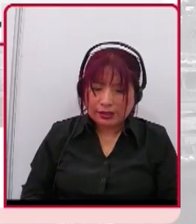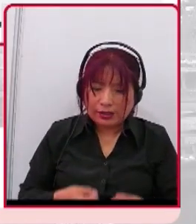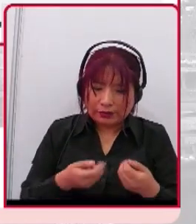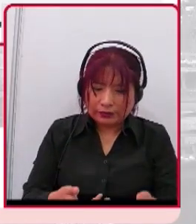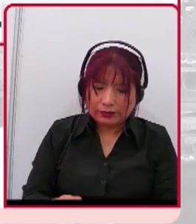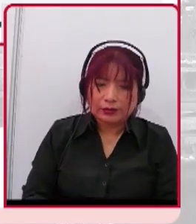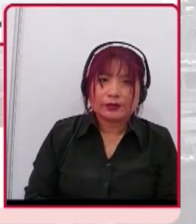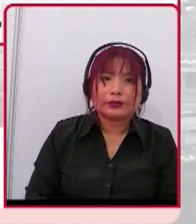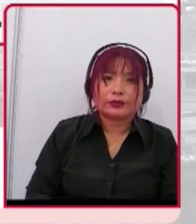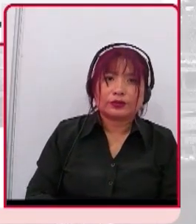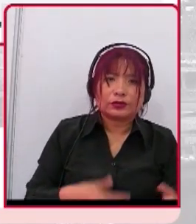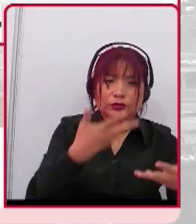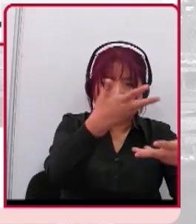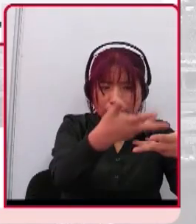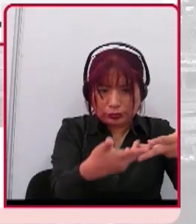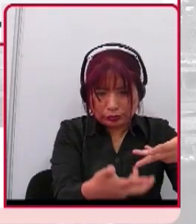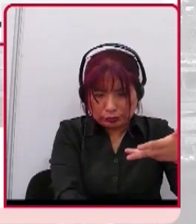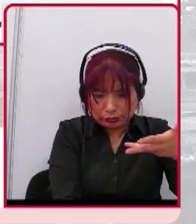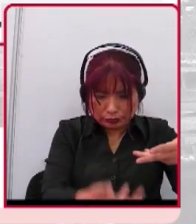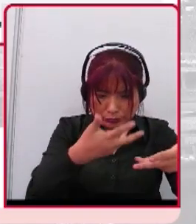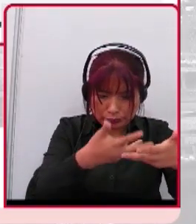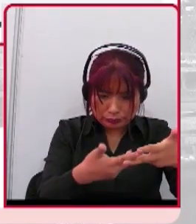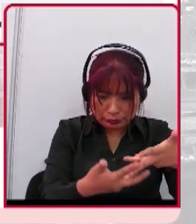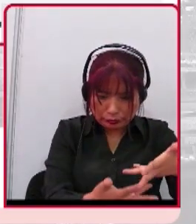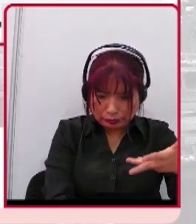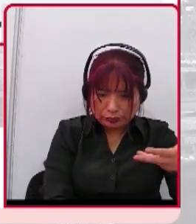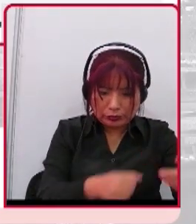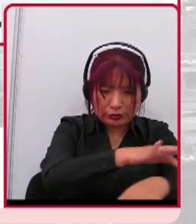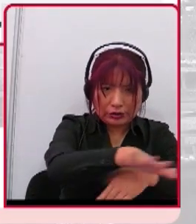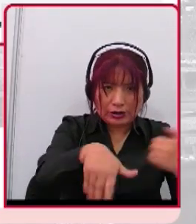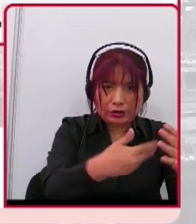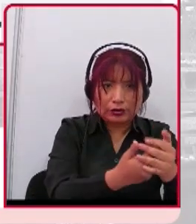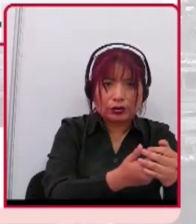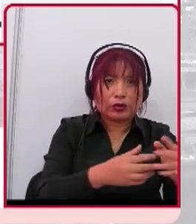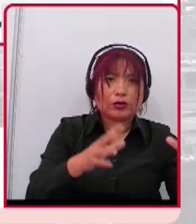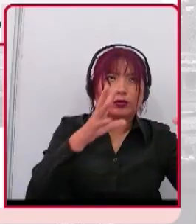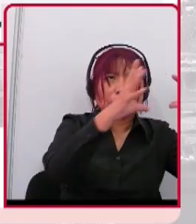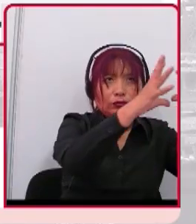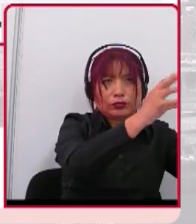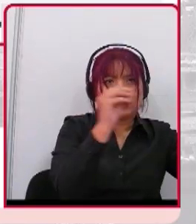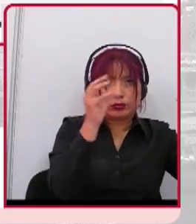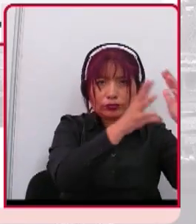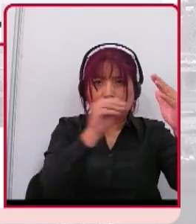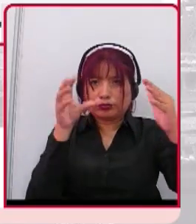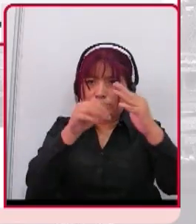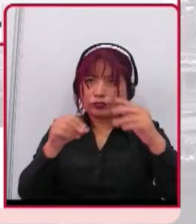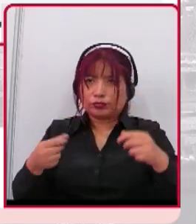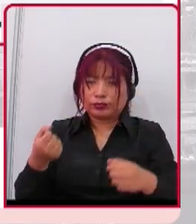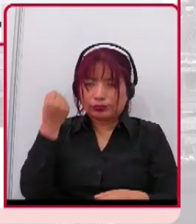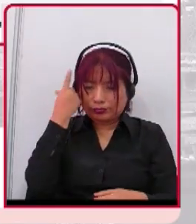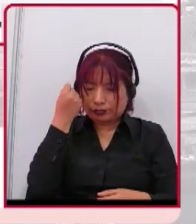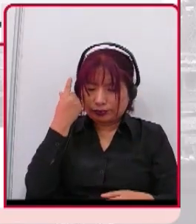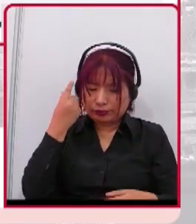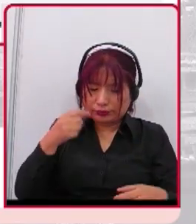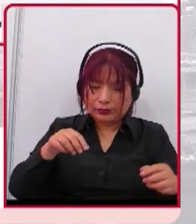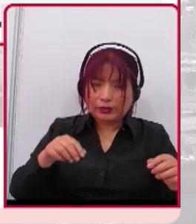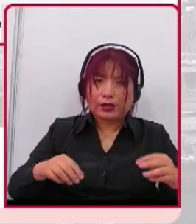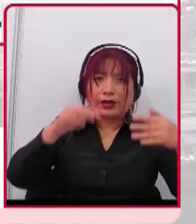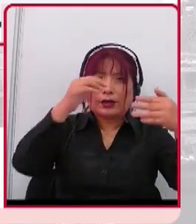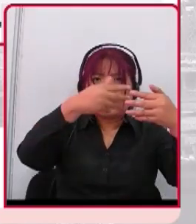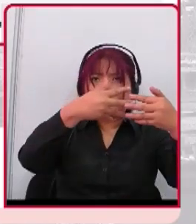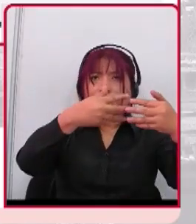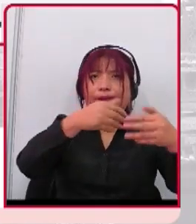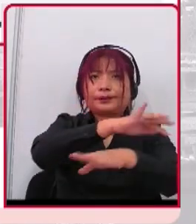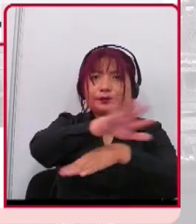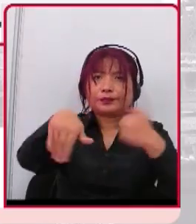con el objetivo de obtener datos que nos representen información cuando la planta